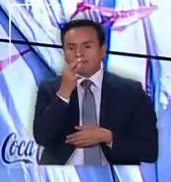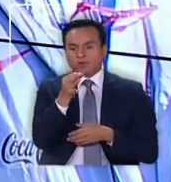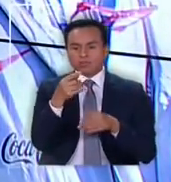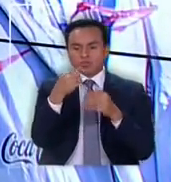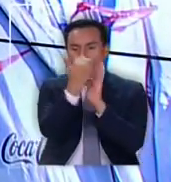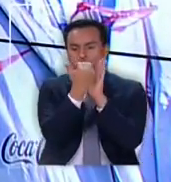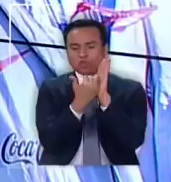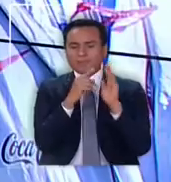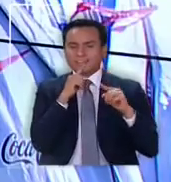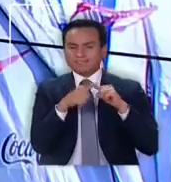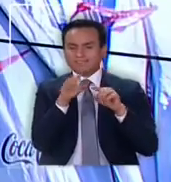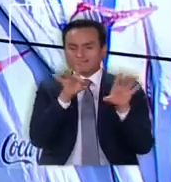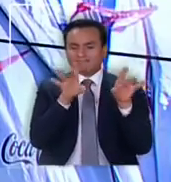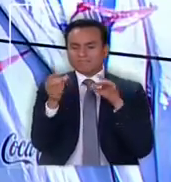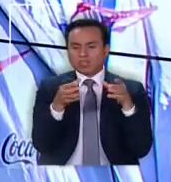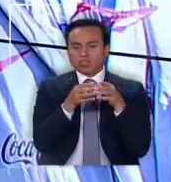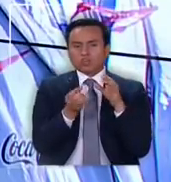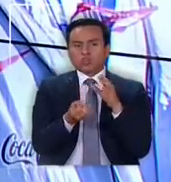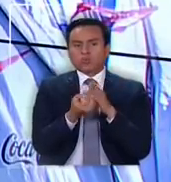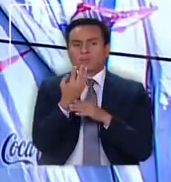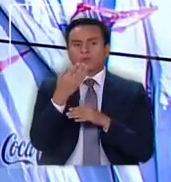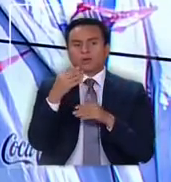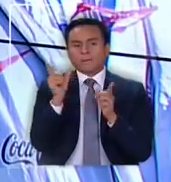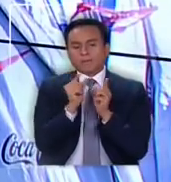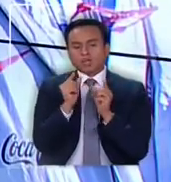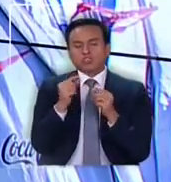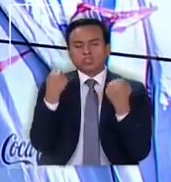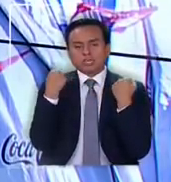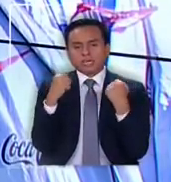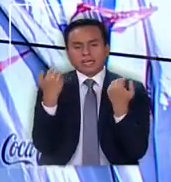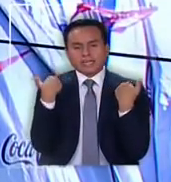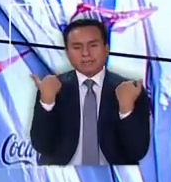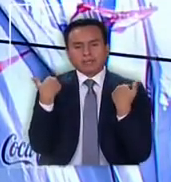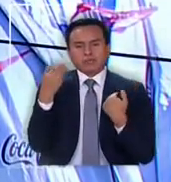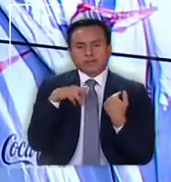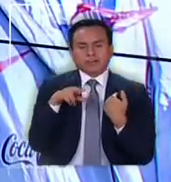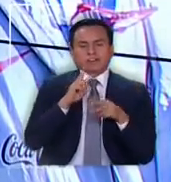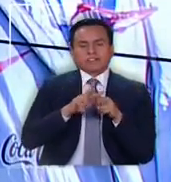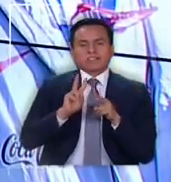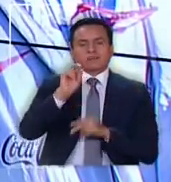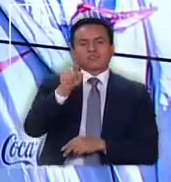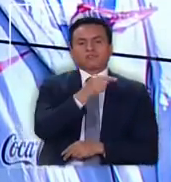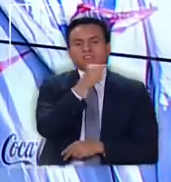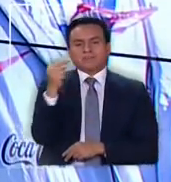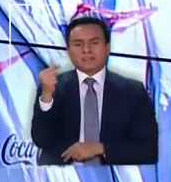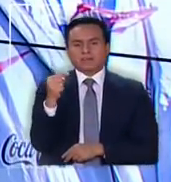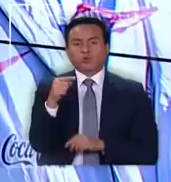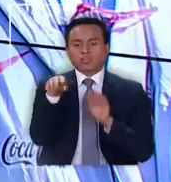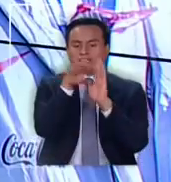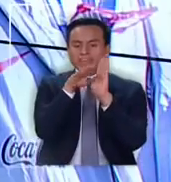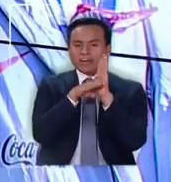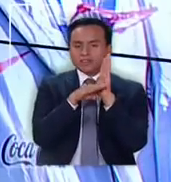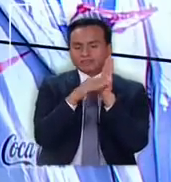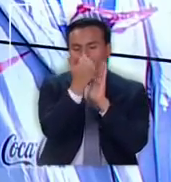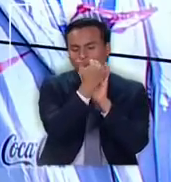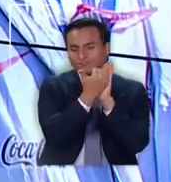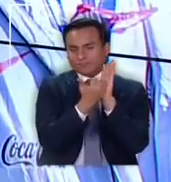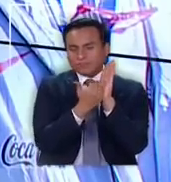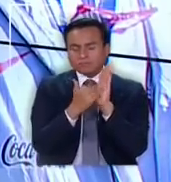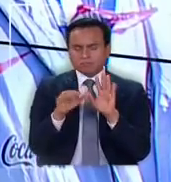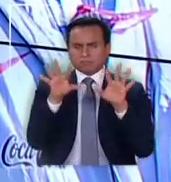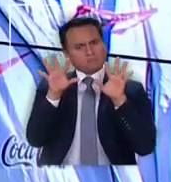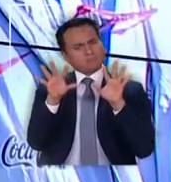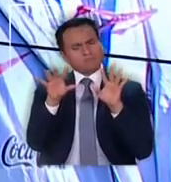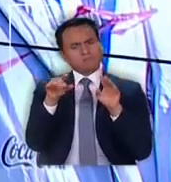nómina para un nuevo microciclo de entrenamientos que se va a realizar la próxima semana. Un listado en que llama